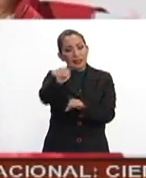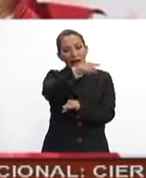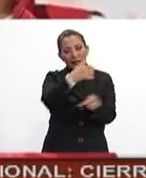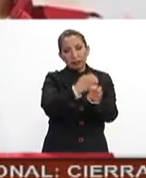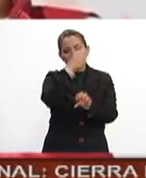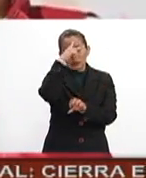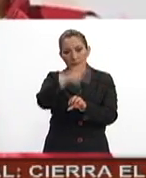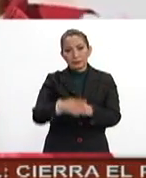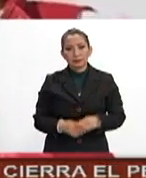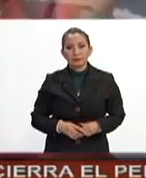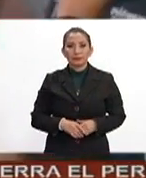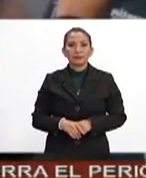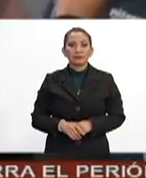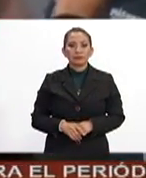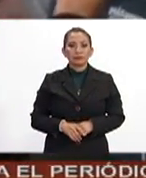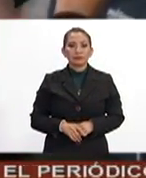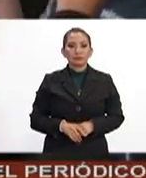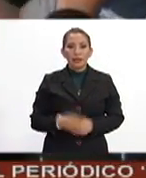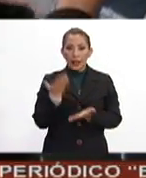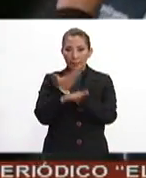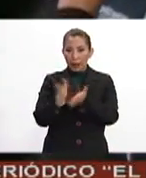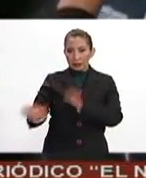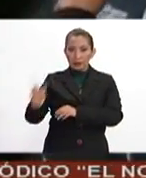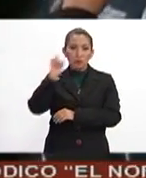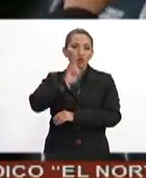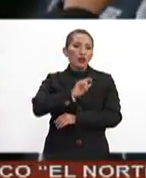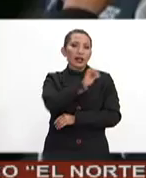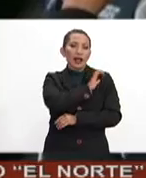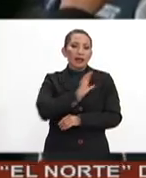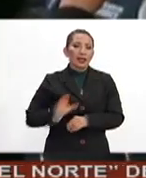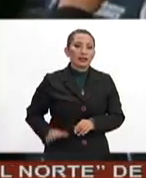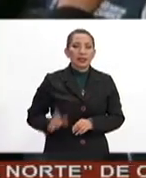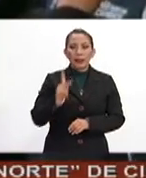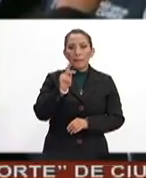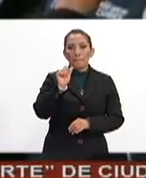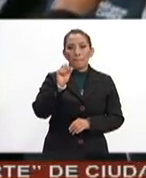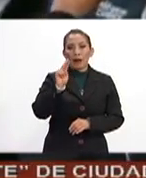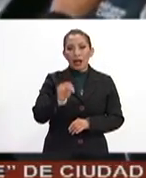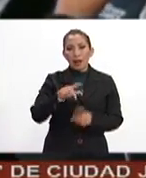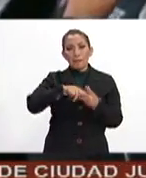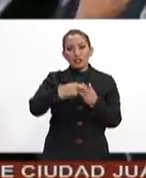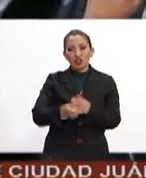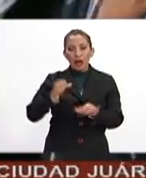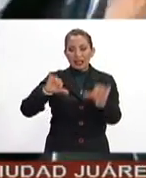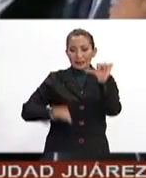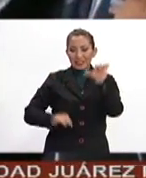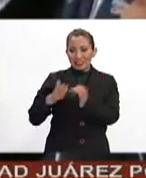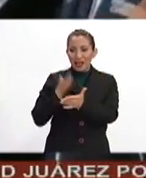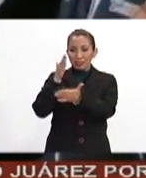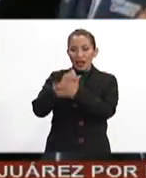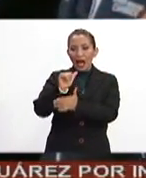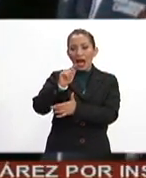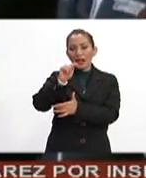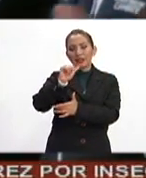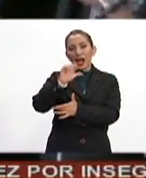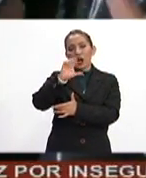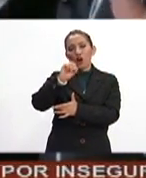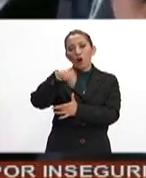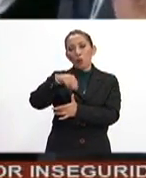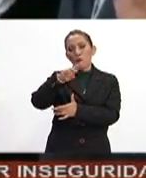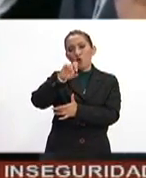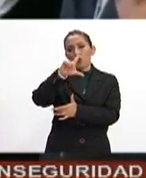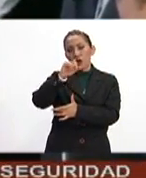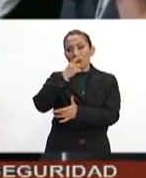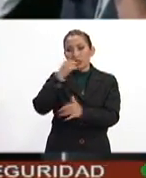en el Estado de México. Por su parte, la candidata del PAN, Josefina Vázquez Mota, inició sus actos de campaña en Atlacomulco. Habló